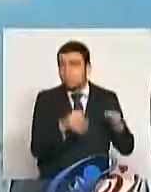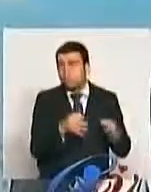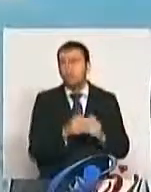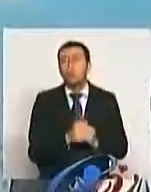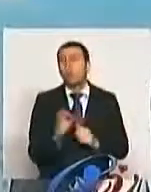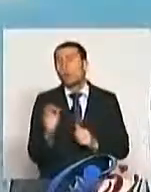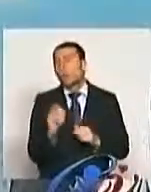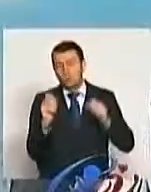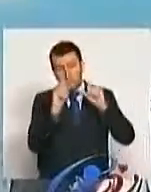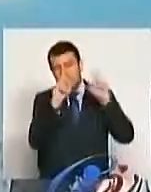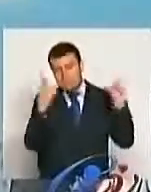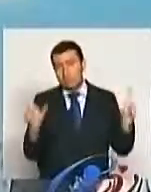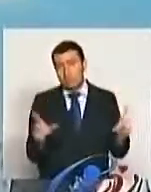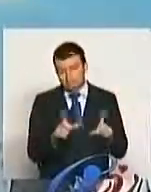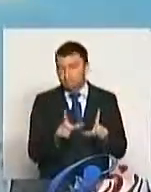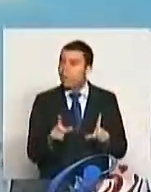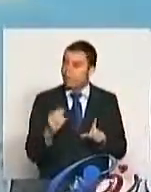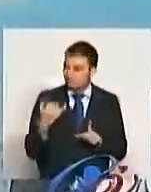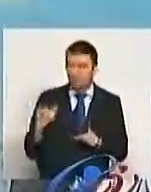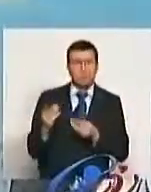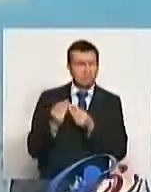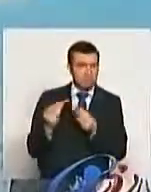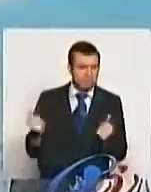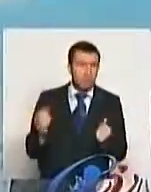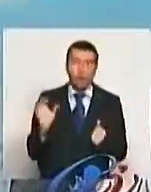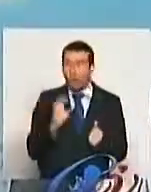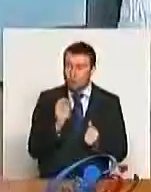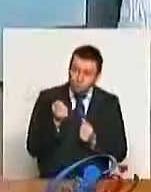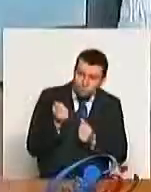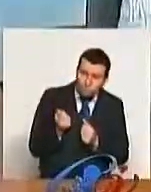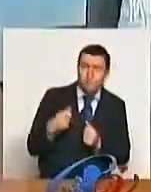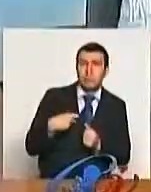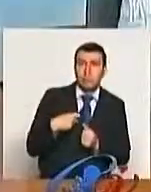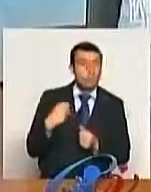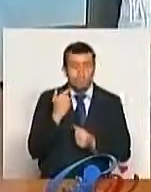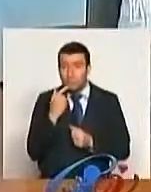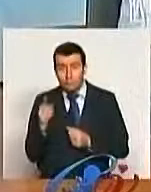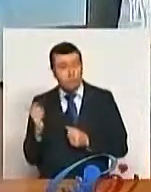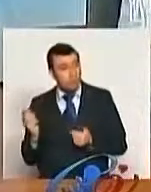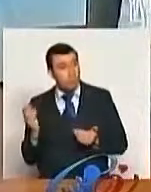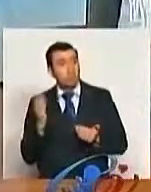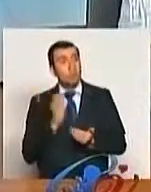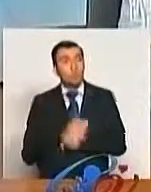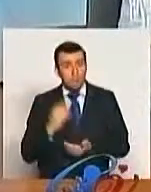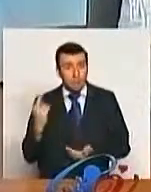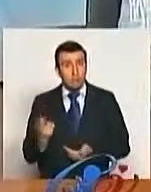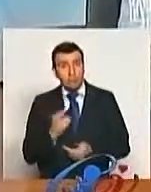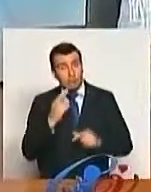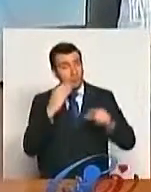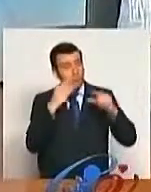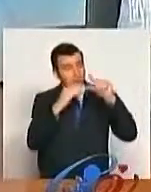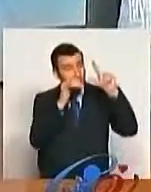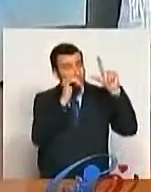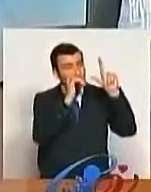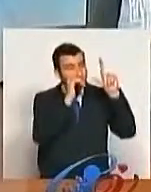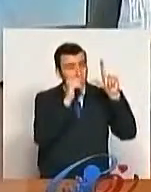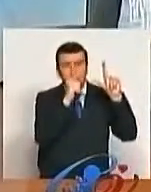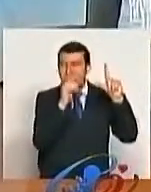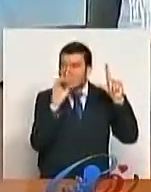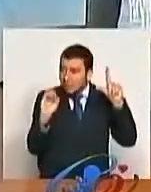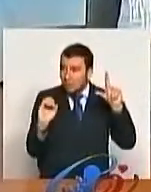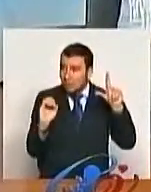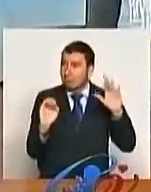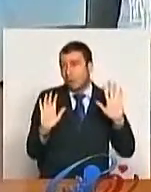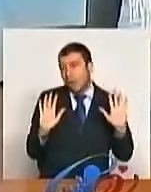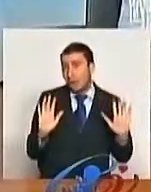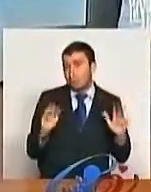exámenes de tipificación de virus de papiloma humano. ¿Qué fue lo que hizo ella? Ella repitió su citología y colposcopia y salió negativa. Y hablemos